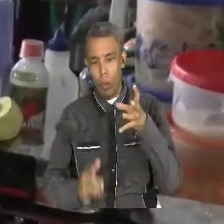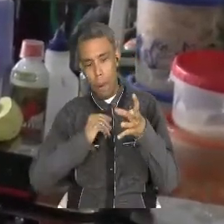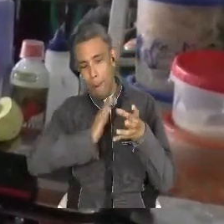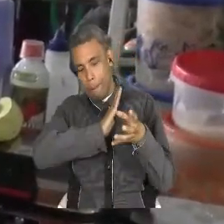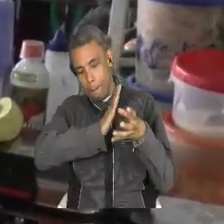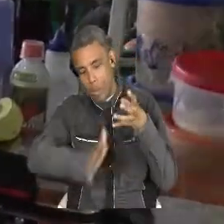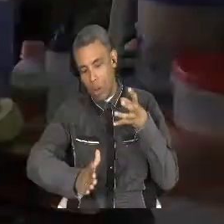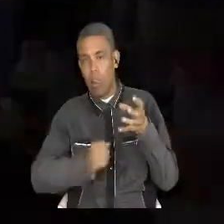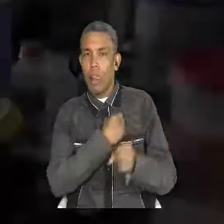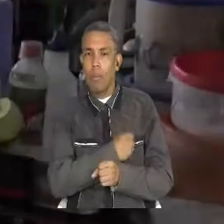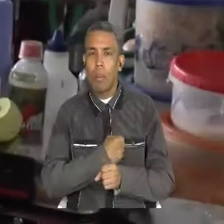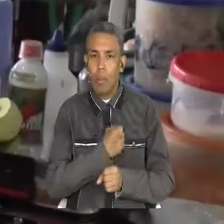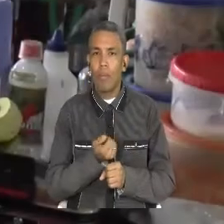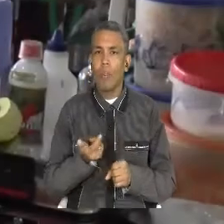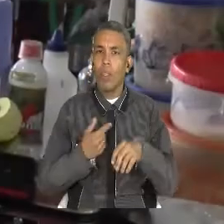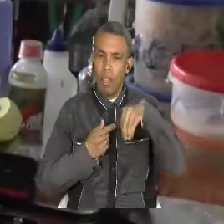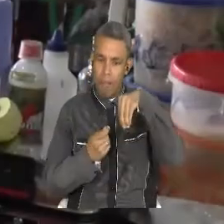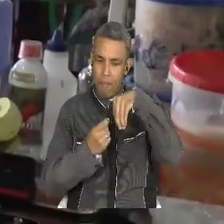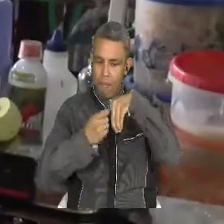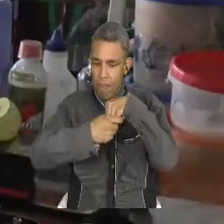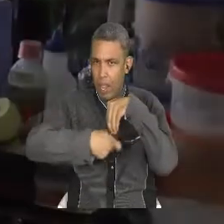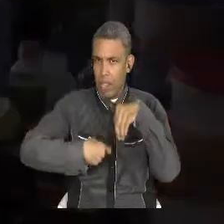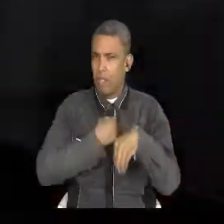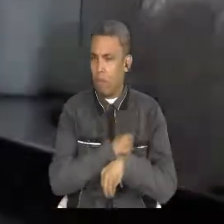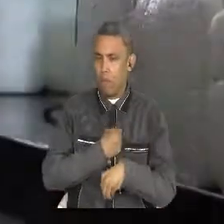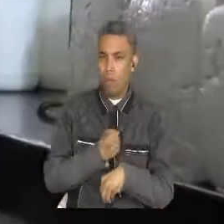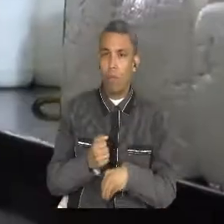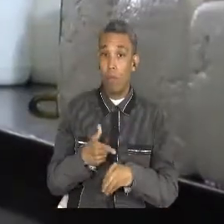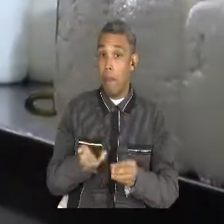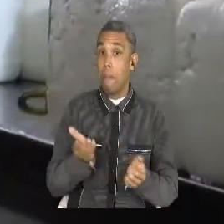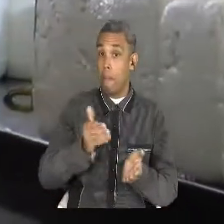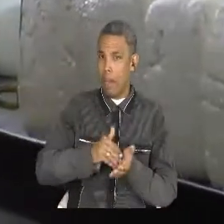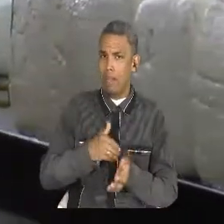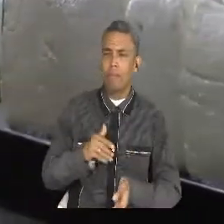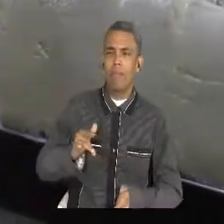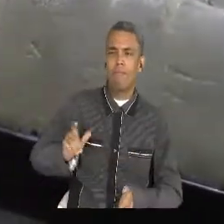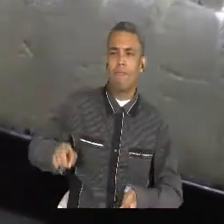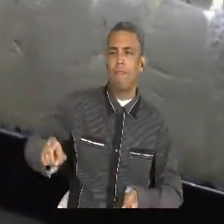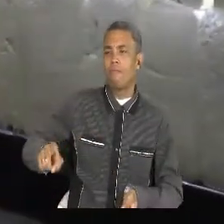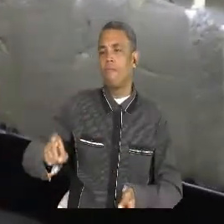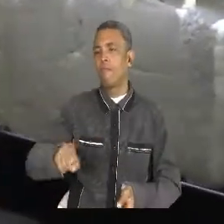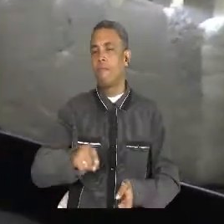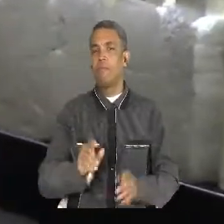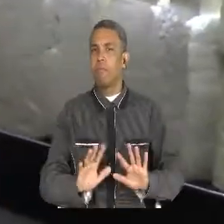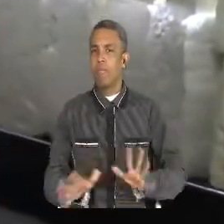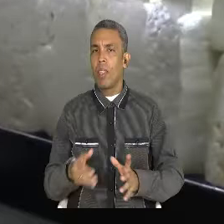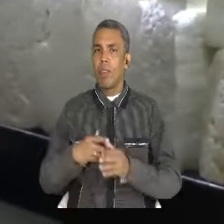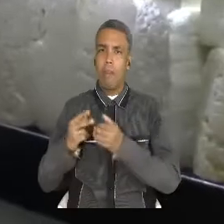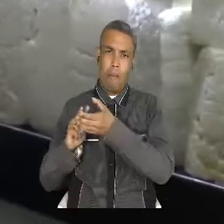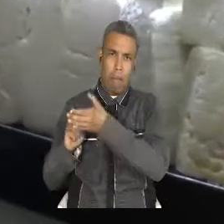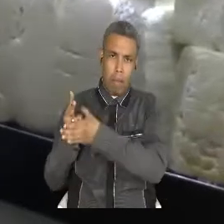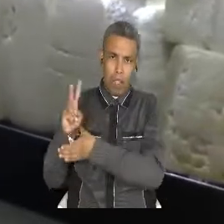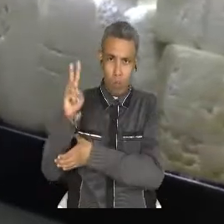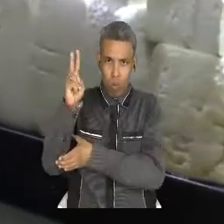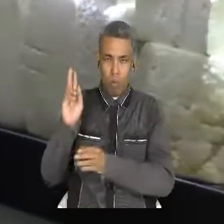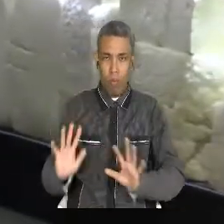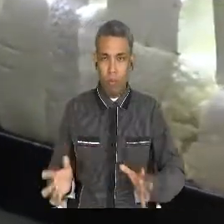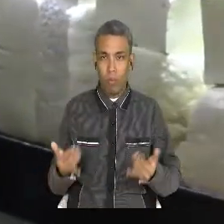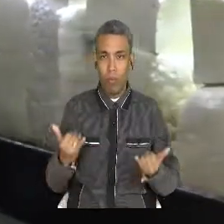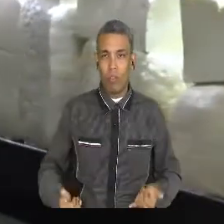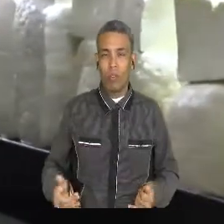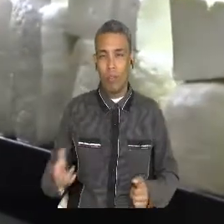Muchas gracias. Vamos a seguir recorriendo nuestra plaza de Torcoroma. Bueno, ya hemos hecho algunas de nuestras compras de verduras y hemos llegado a nuestro depósito de queso